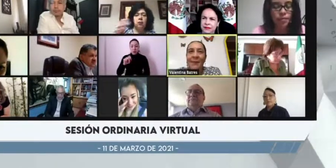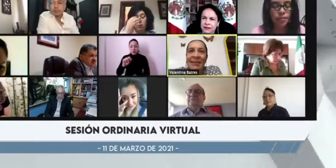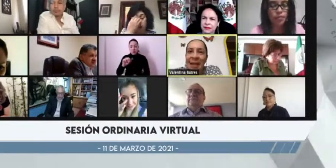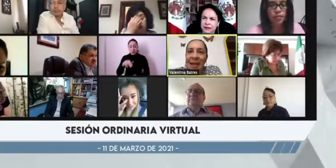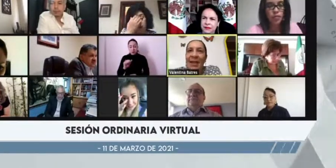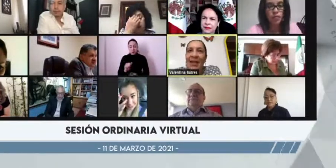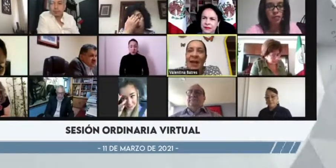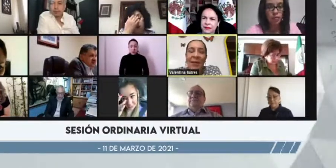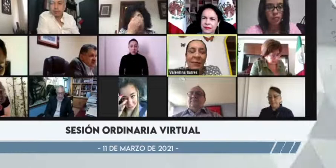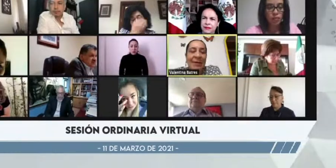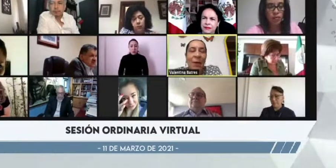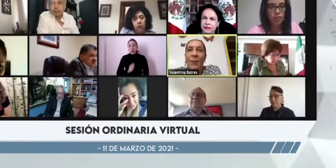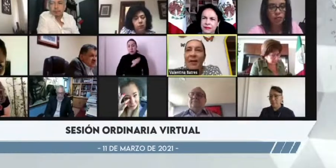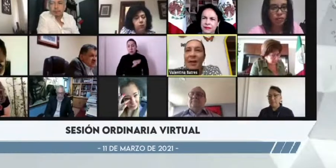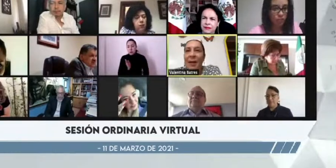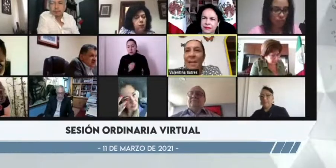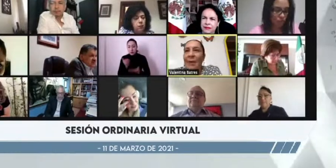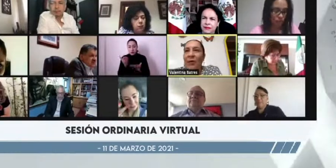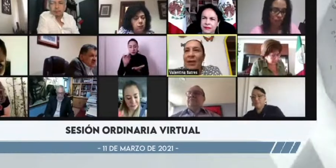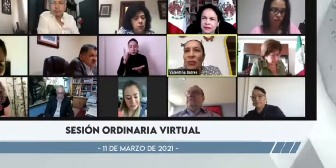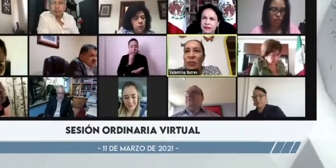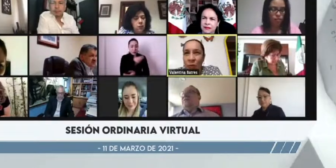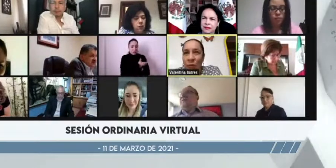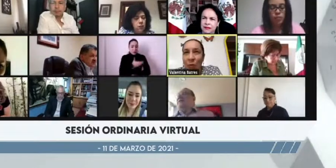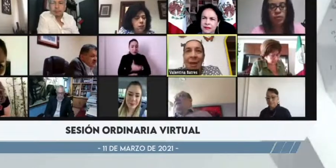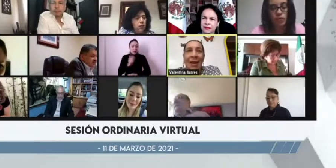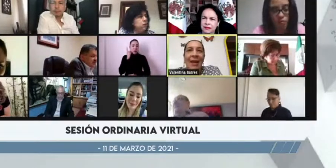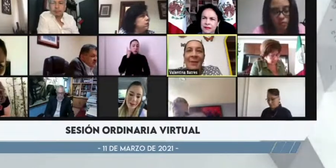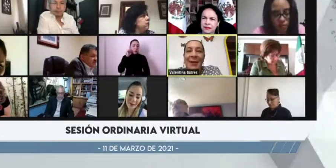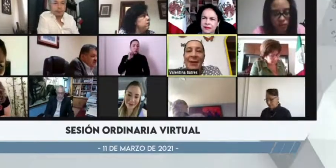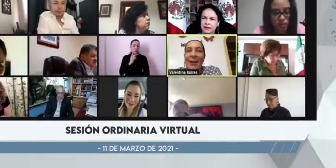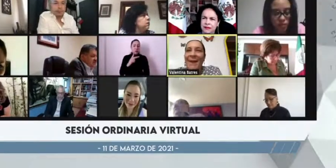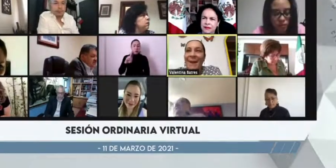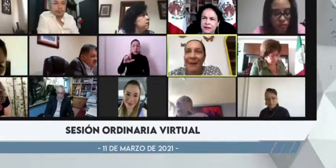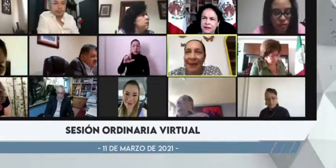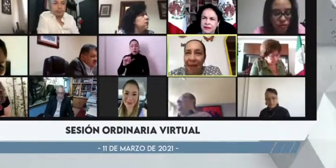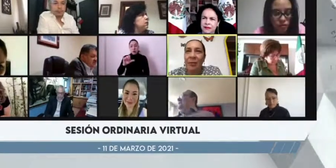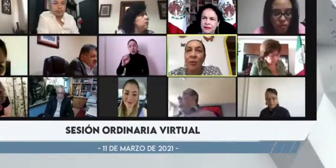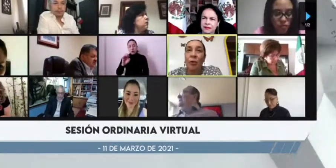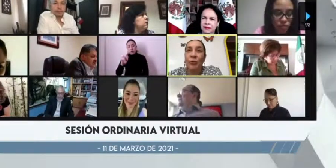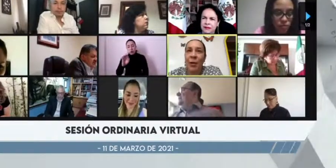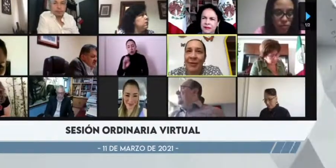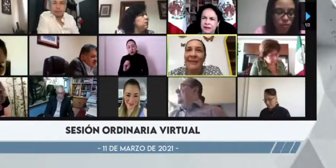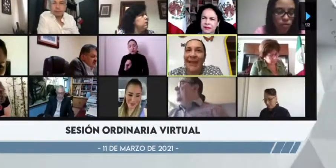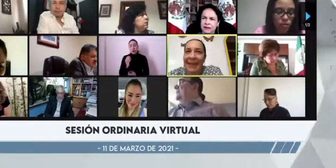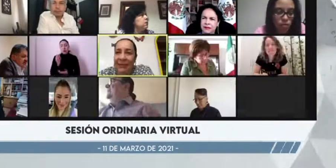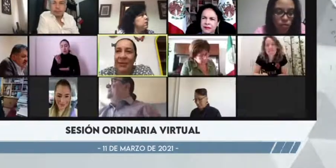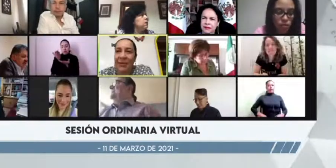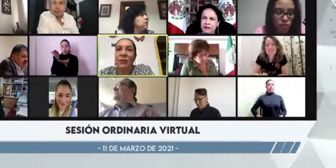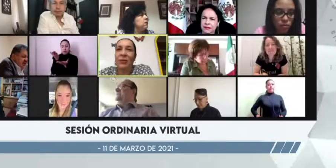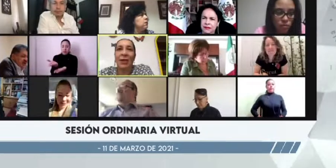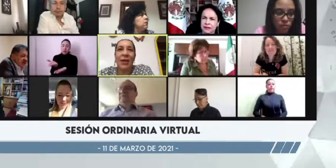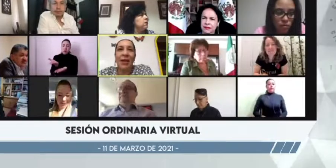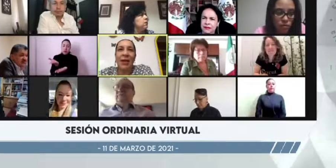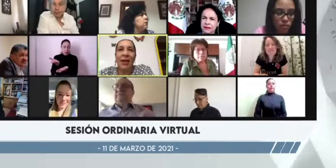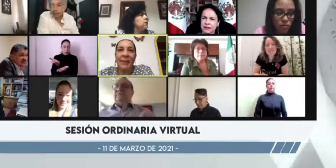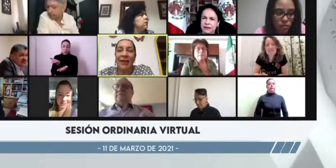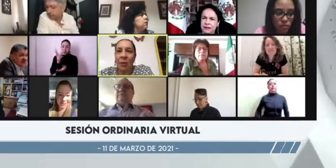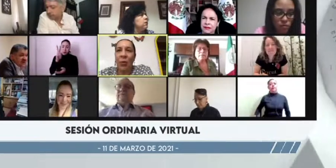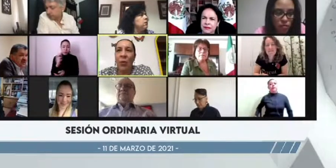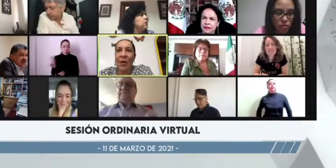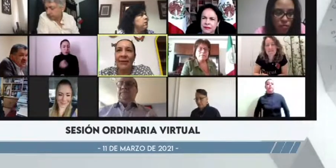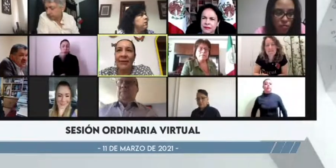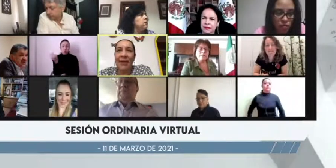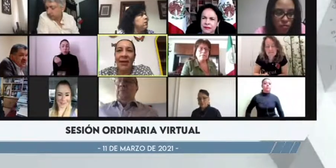desearle a nuestra compañera Paula Soto la mejor de los mejores éxitos en Benito